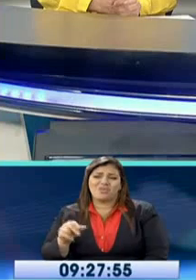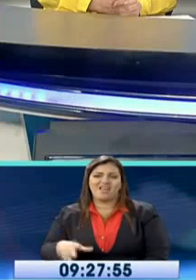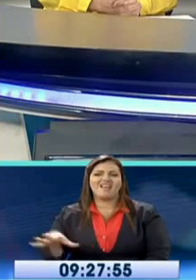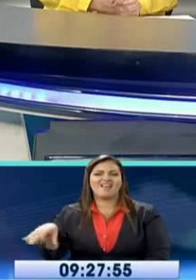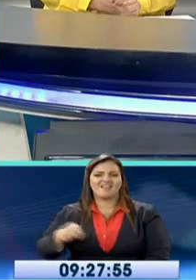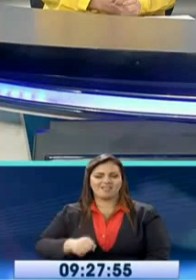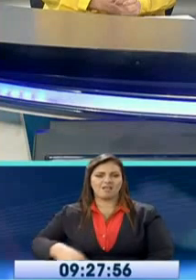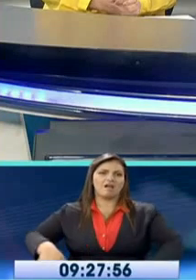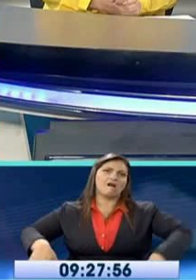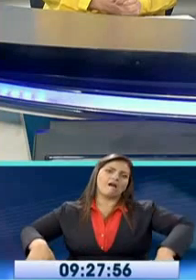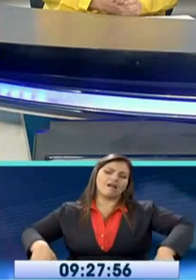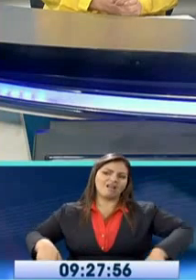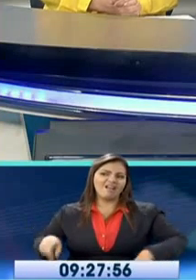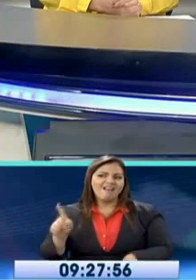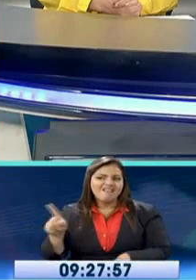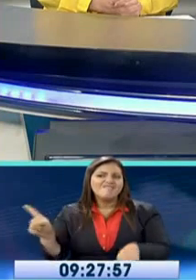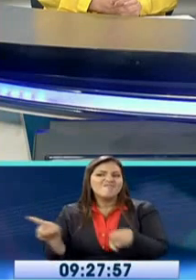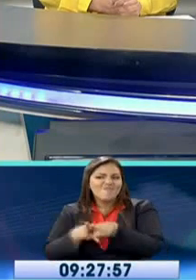Maquilón.